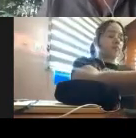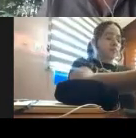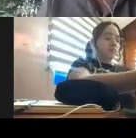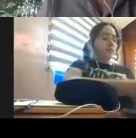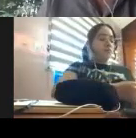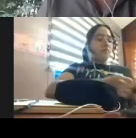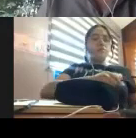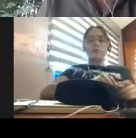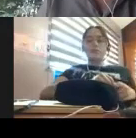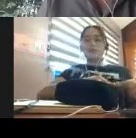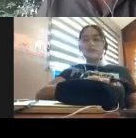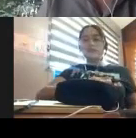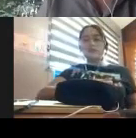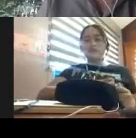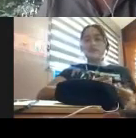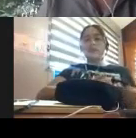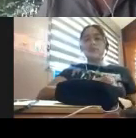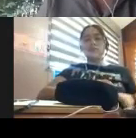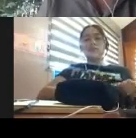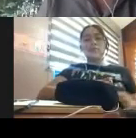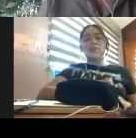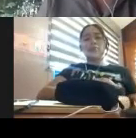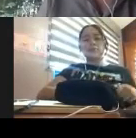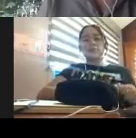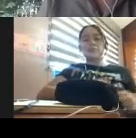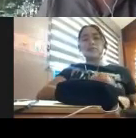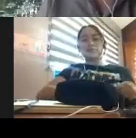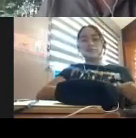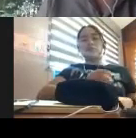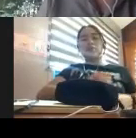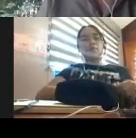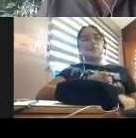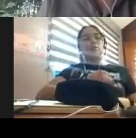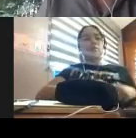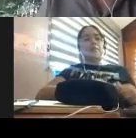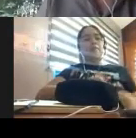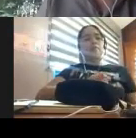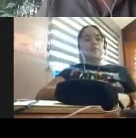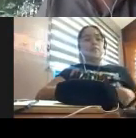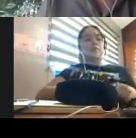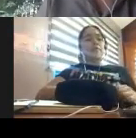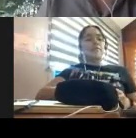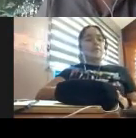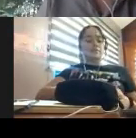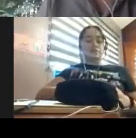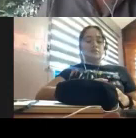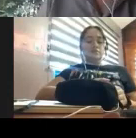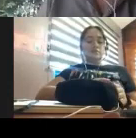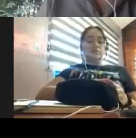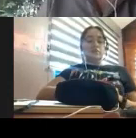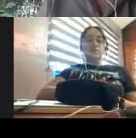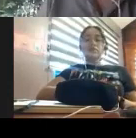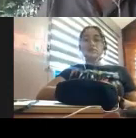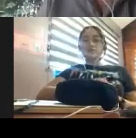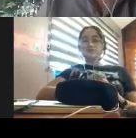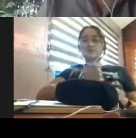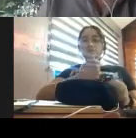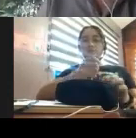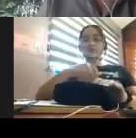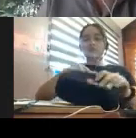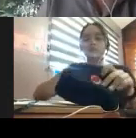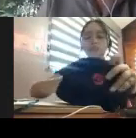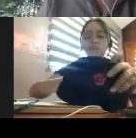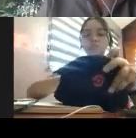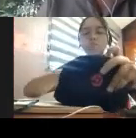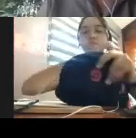humedal, entonces ahí podrán ustedes meter la humedad al interior de la casa, que camine el agua, digamos,